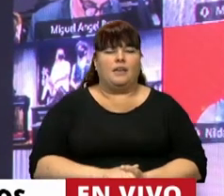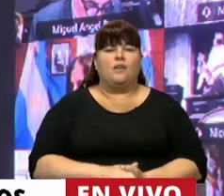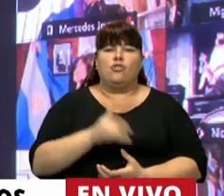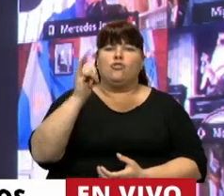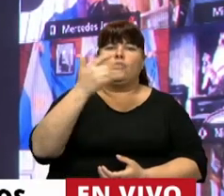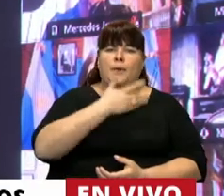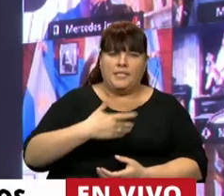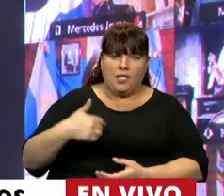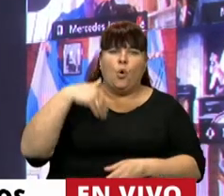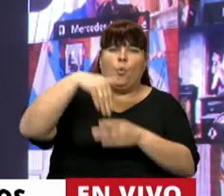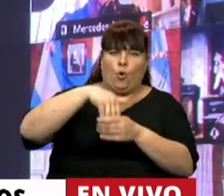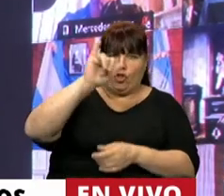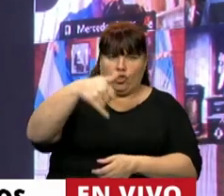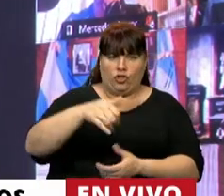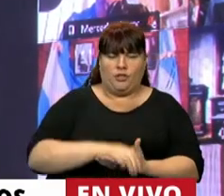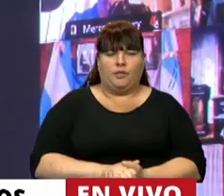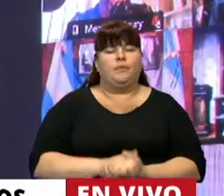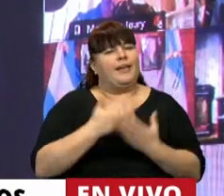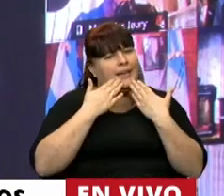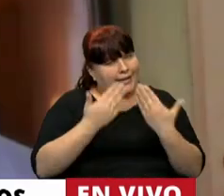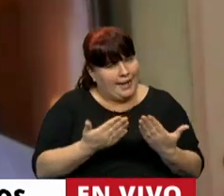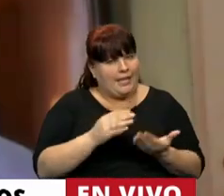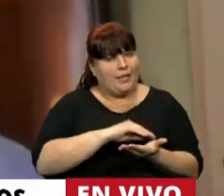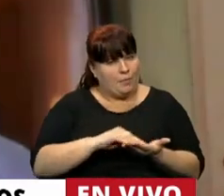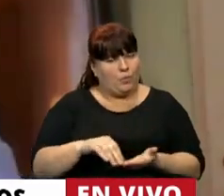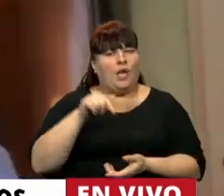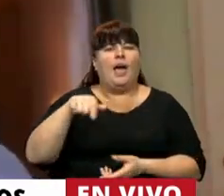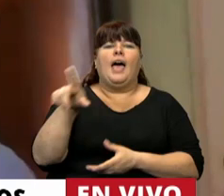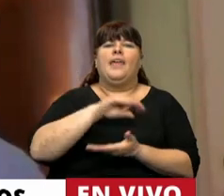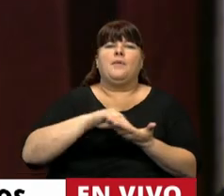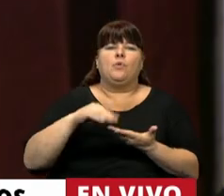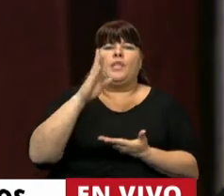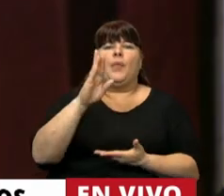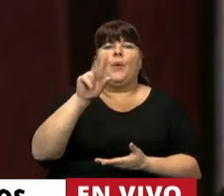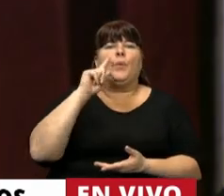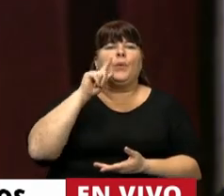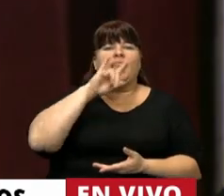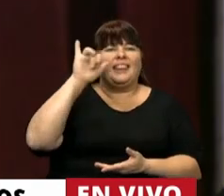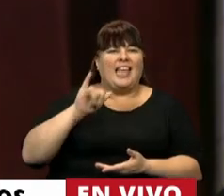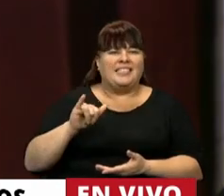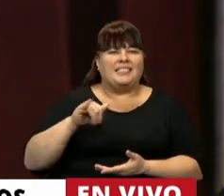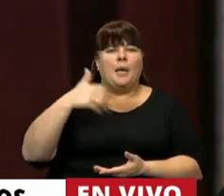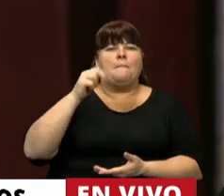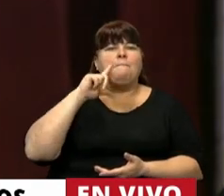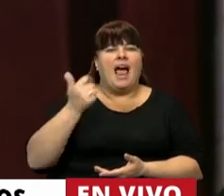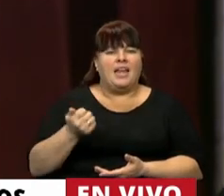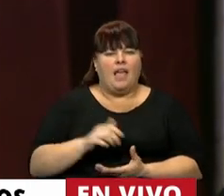Sí, presidente, voto afirmativo. Gracias, diputado. Diputada Brites María Cristina.